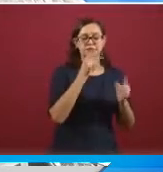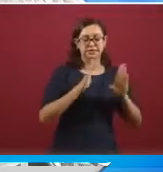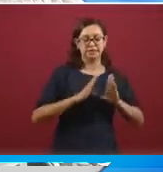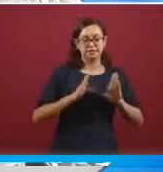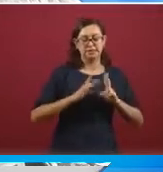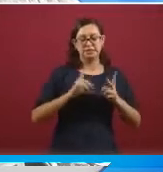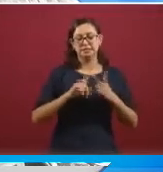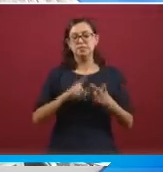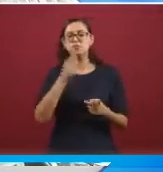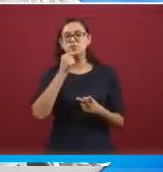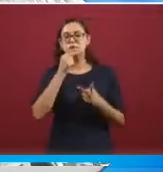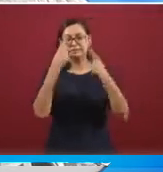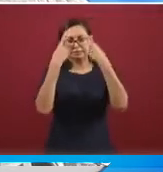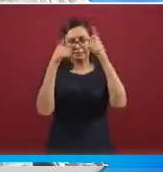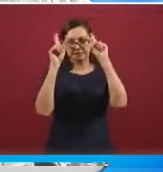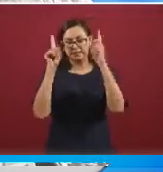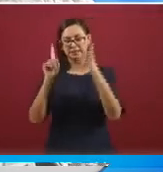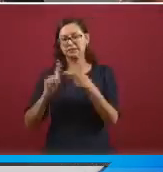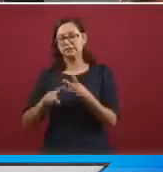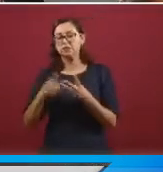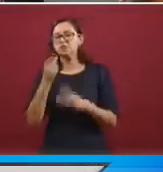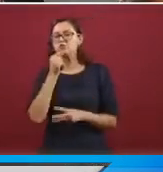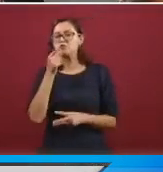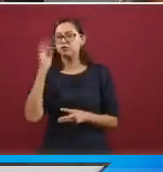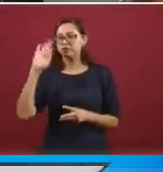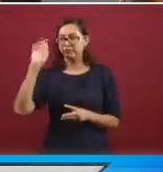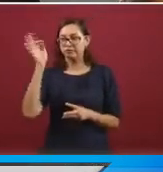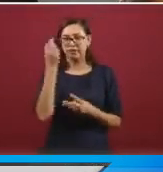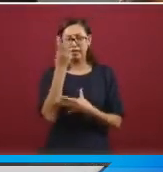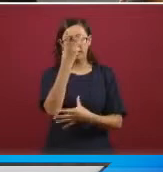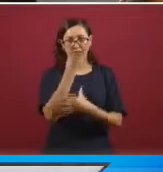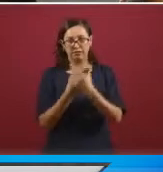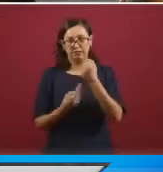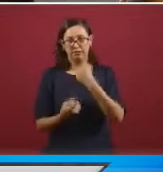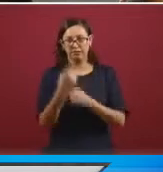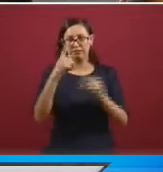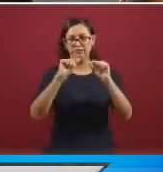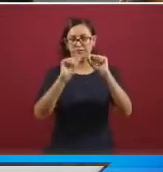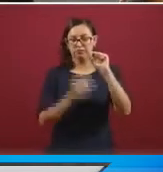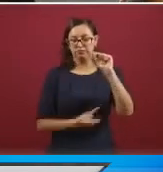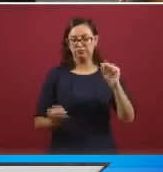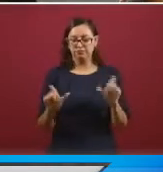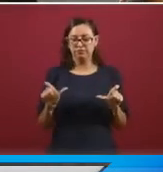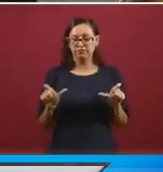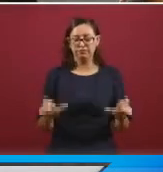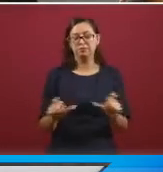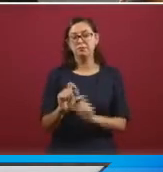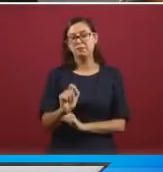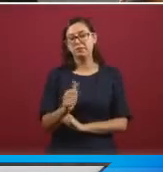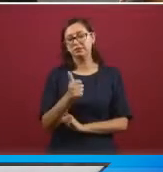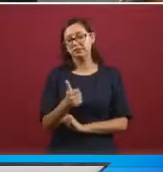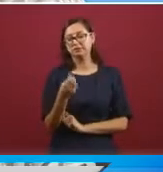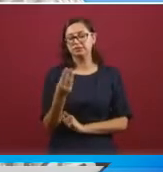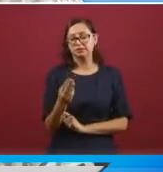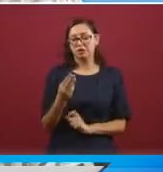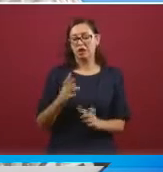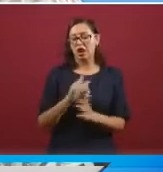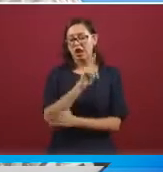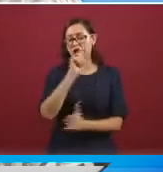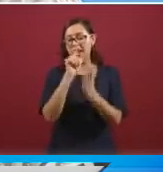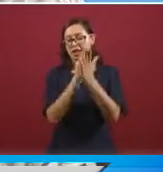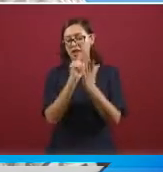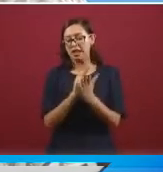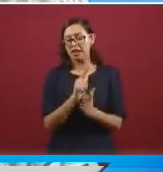a estos elementos se encuentran desplegados más de 123,000 que actúan coordinadamente con la Guardia Nacional de la Semar y la Sedena.